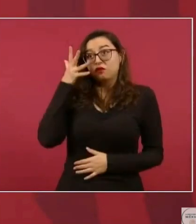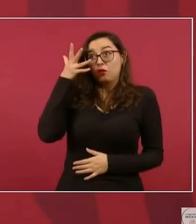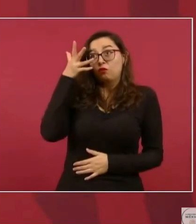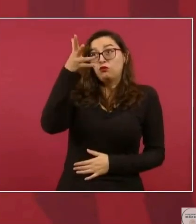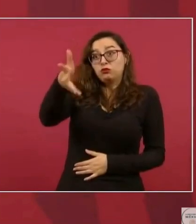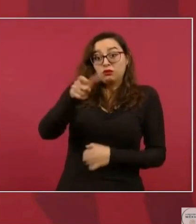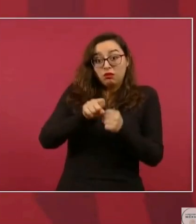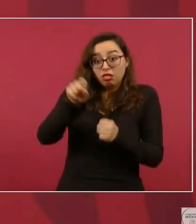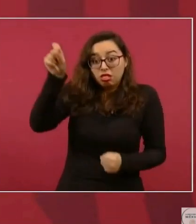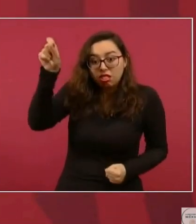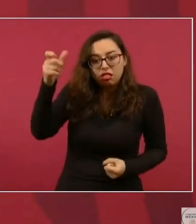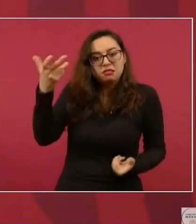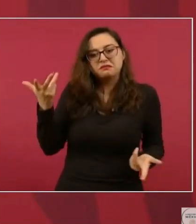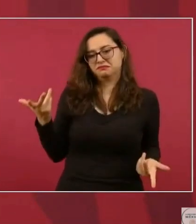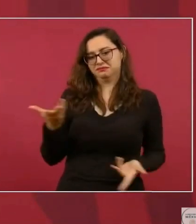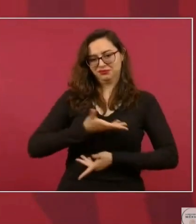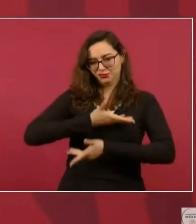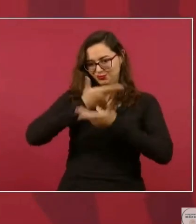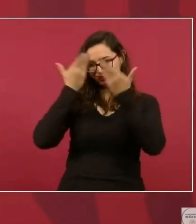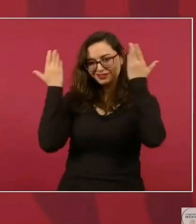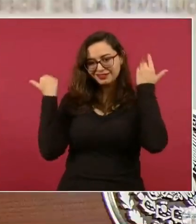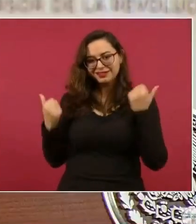destino.